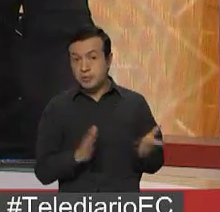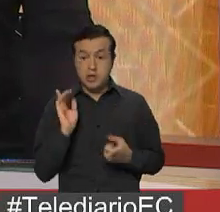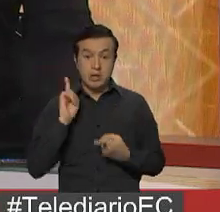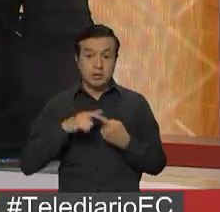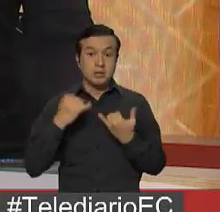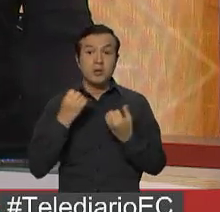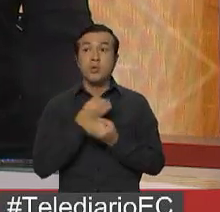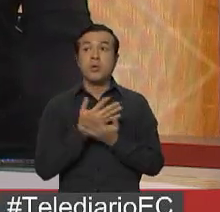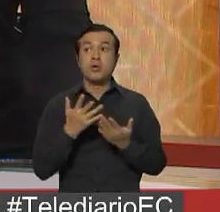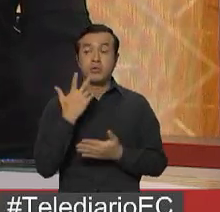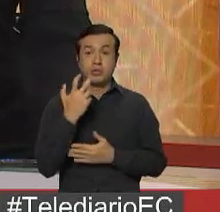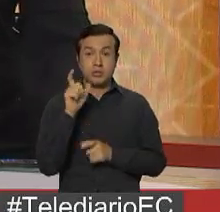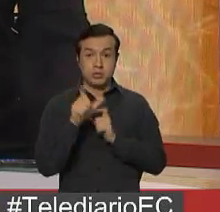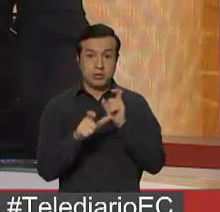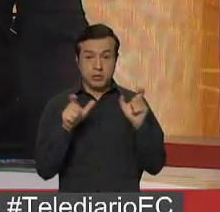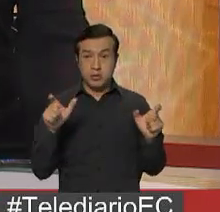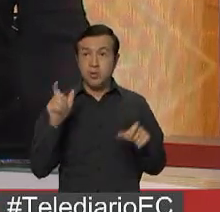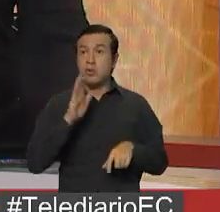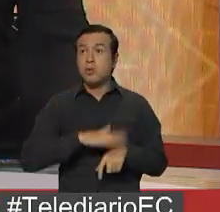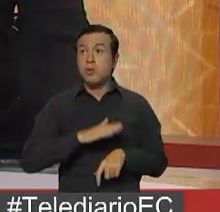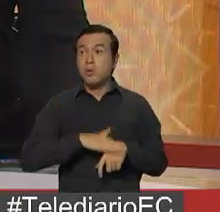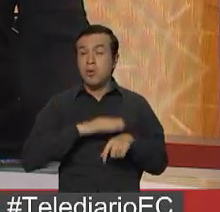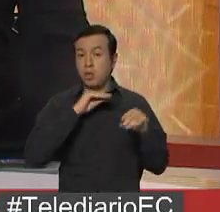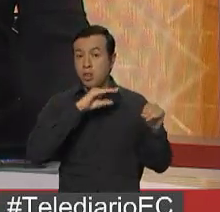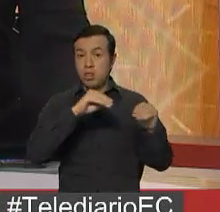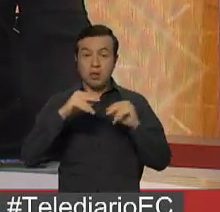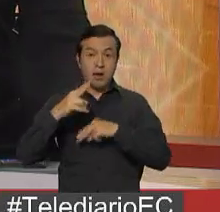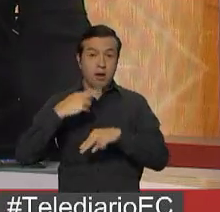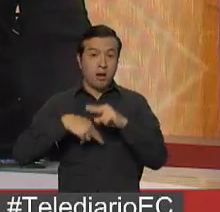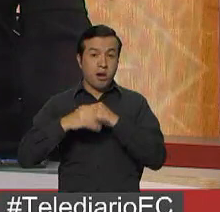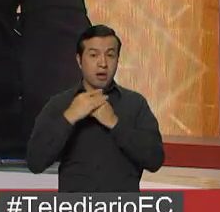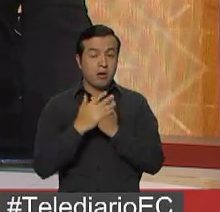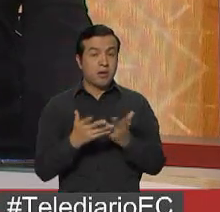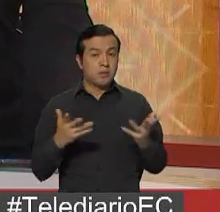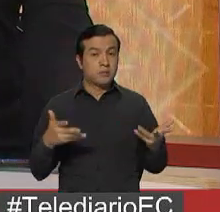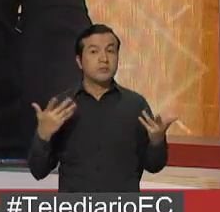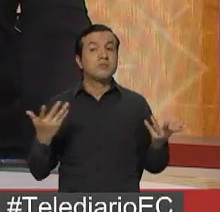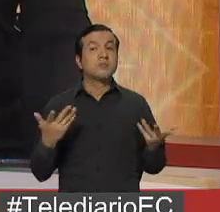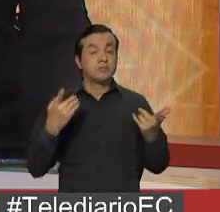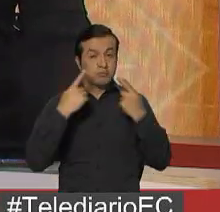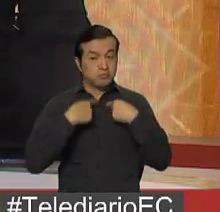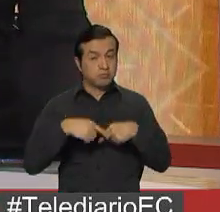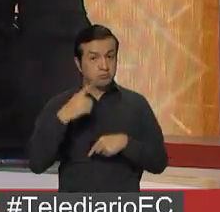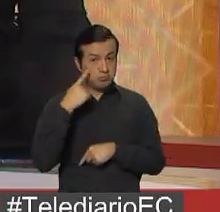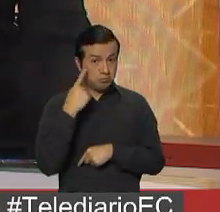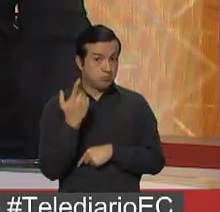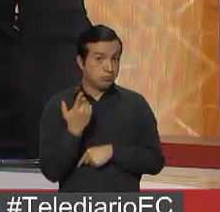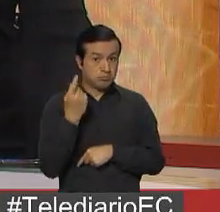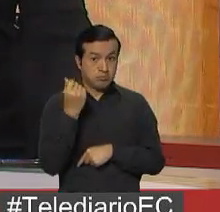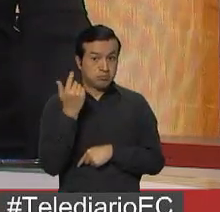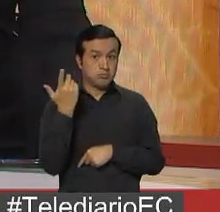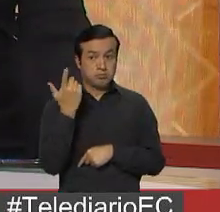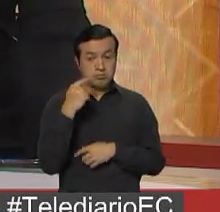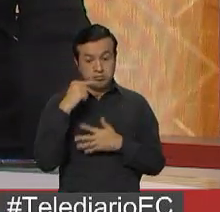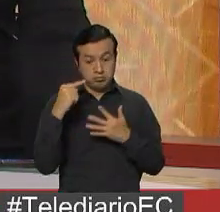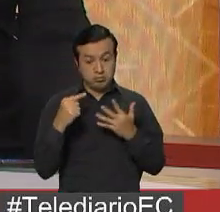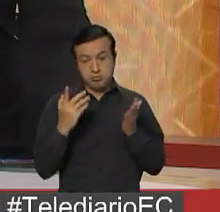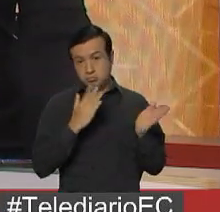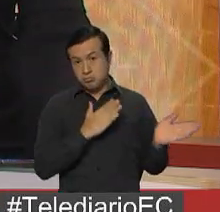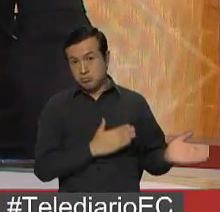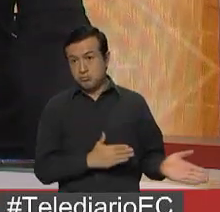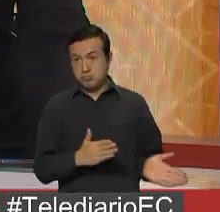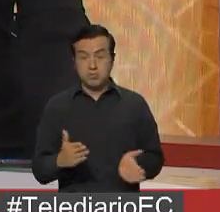momento se detuvo a 13 personas por presunta especulación de precios a continuación conozca cuáles son los precios valores referenciales